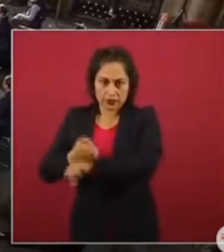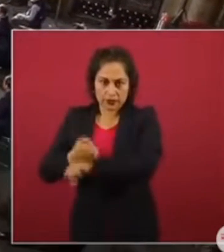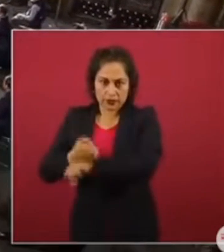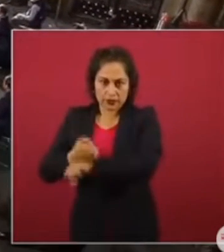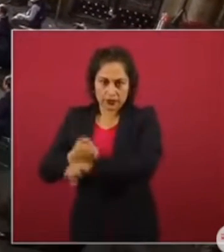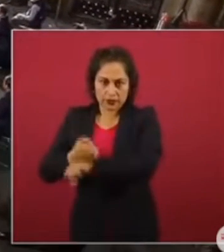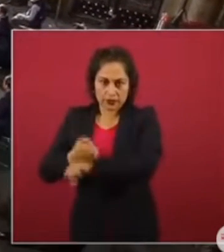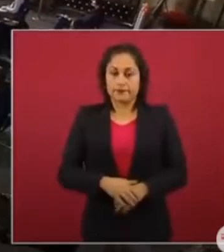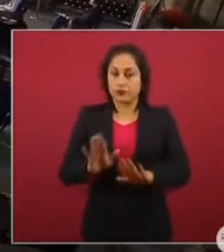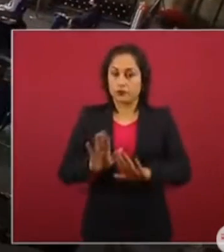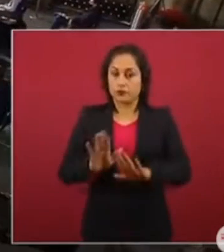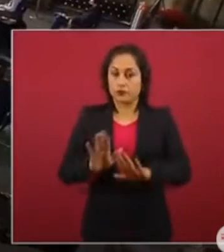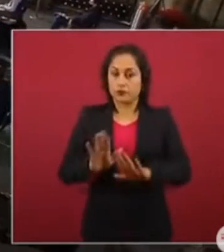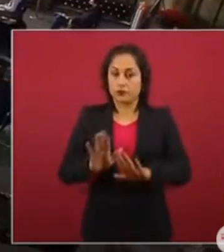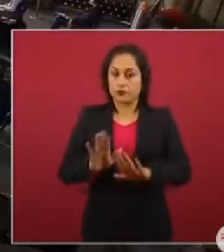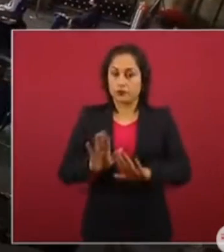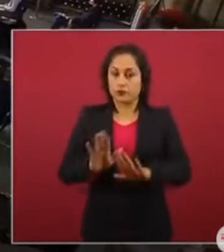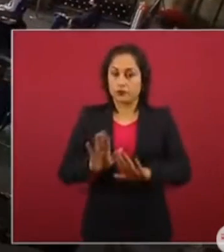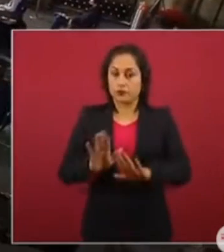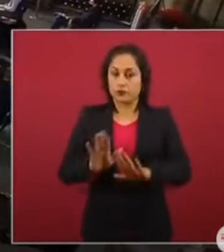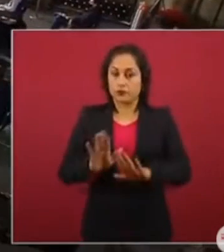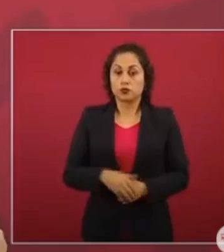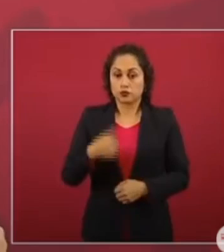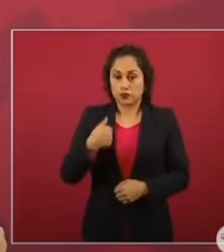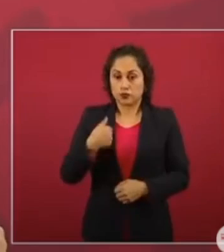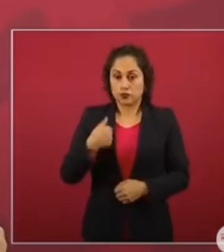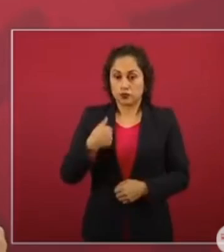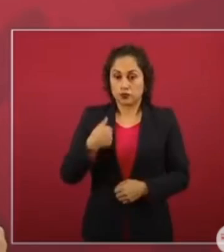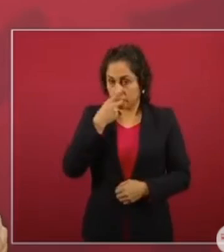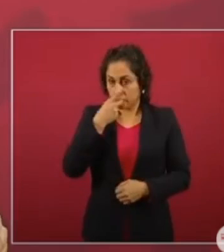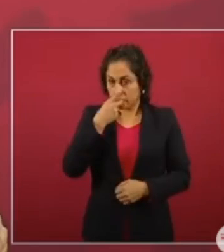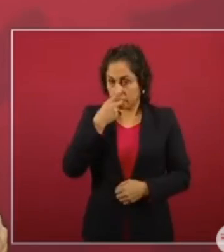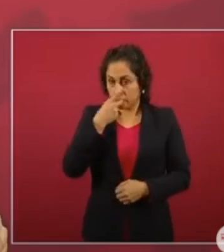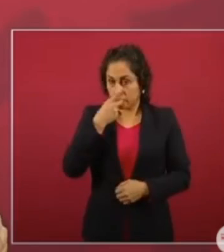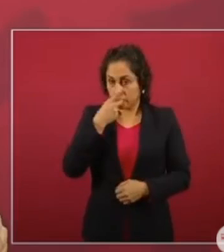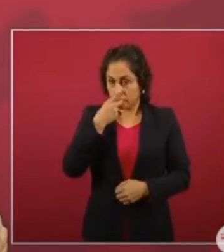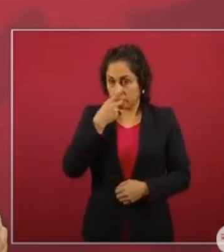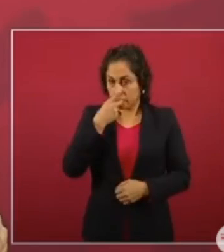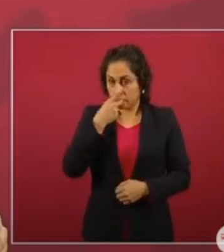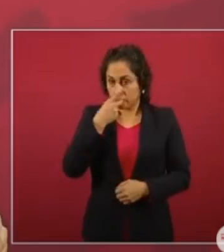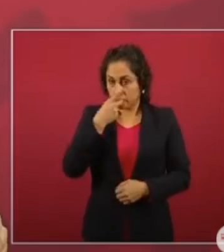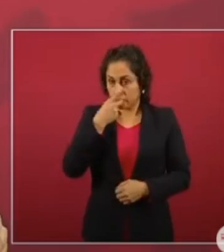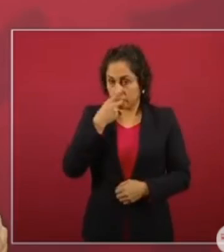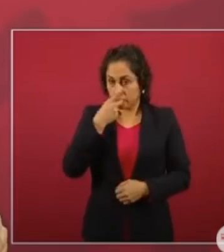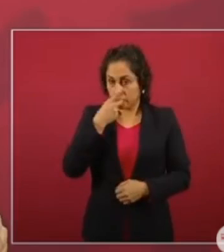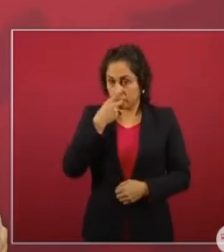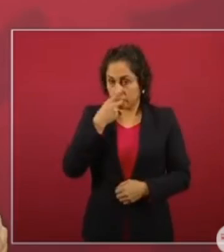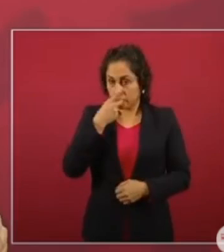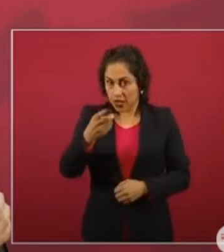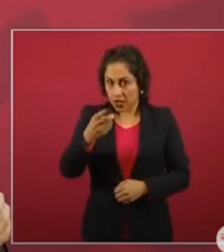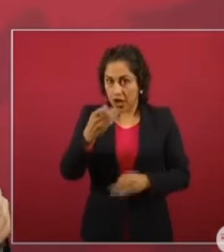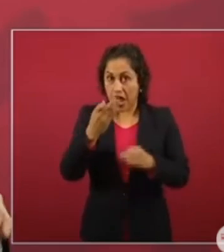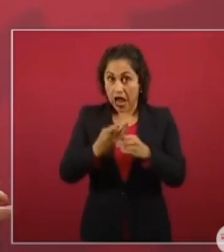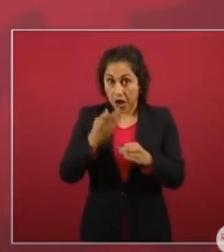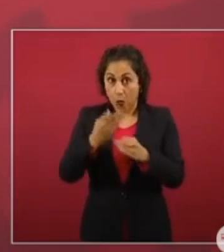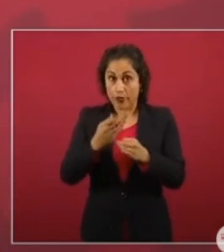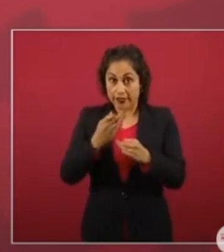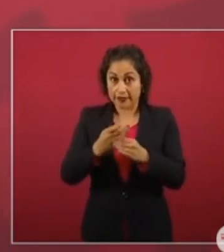No, no, no, al revés. Justo es lo que le respondí a la compañera. Escuchen lo que sigue, es importante.